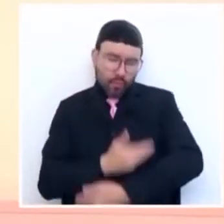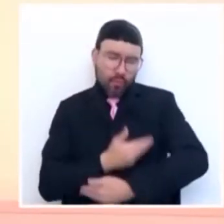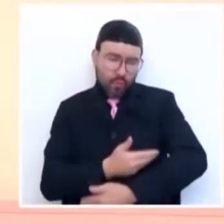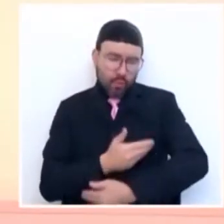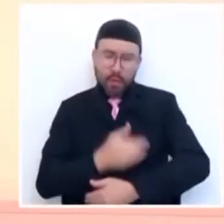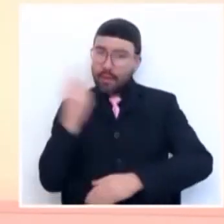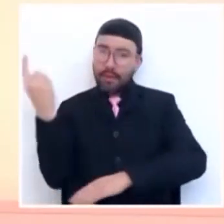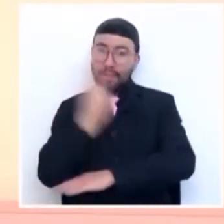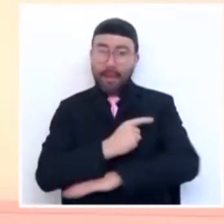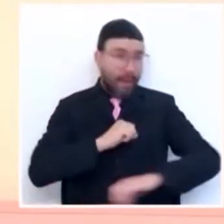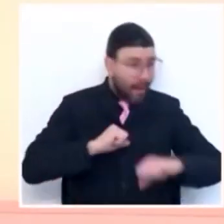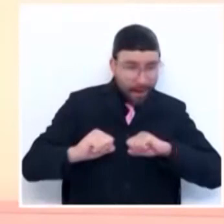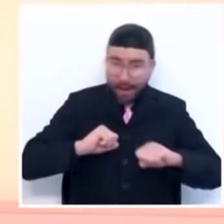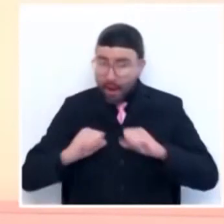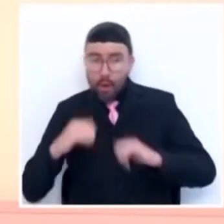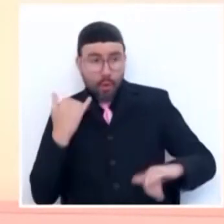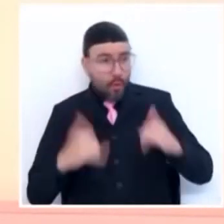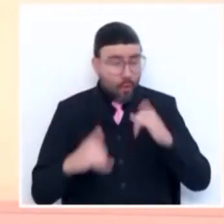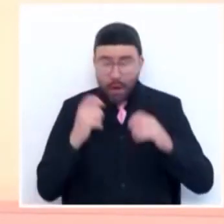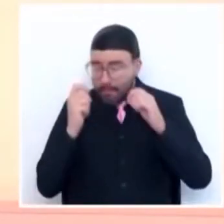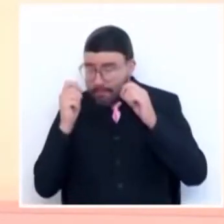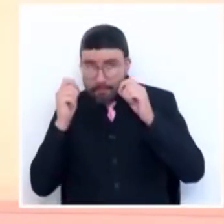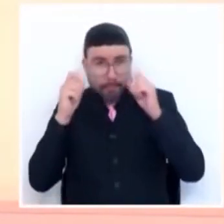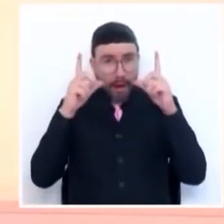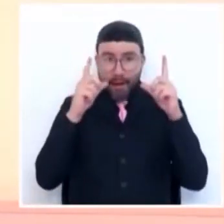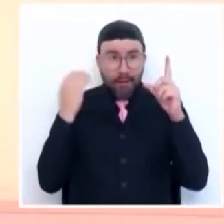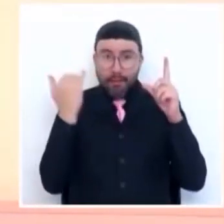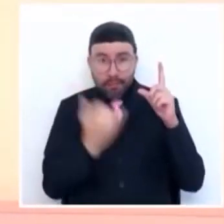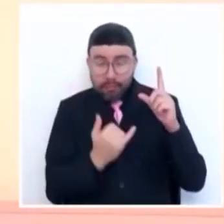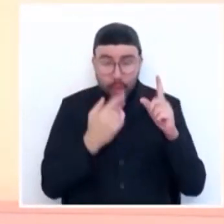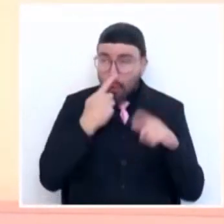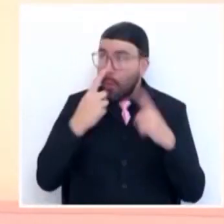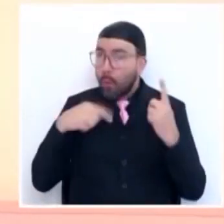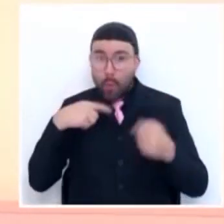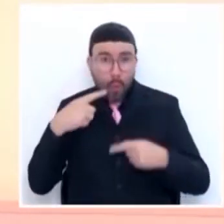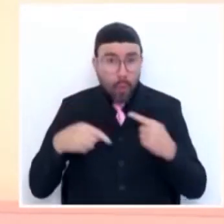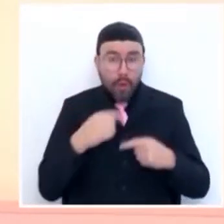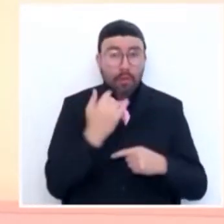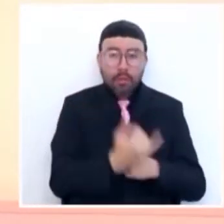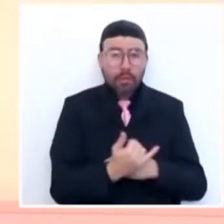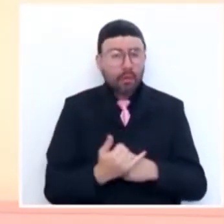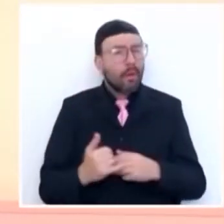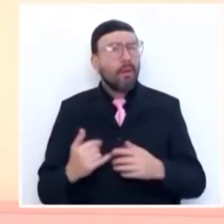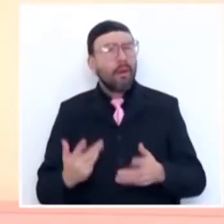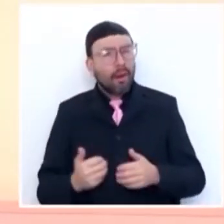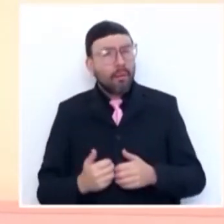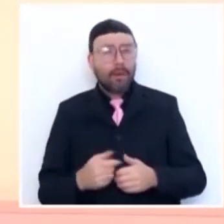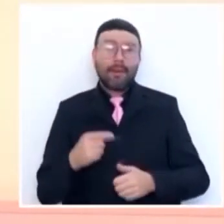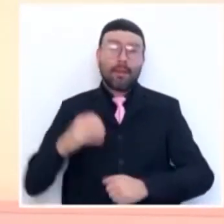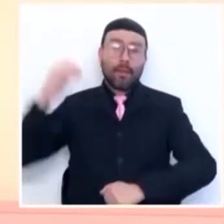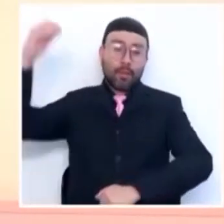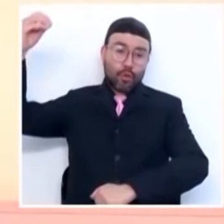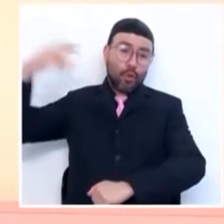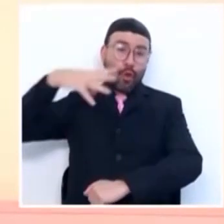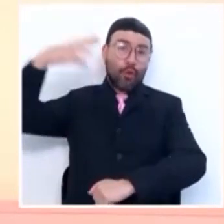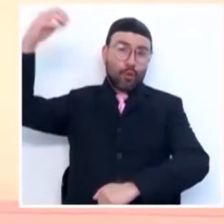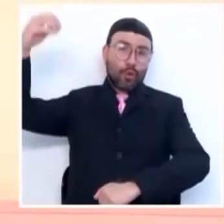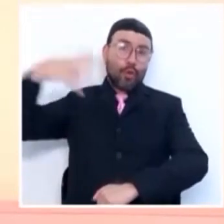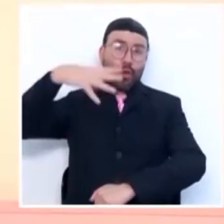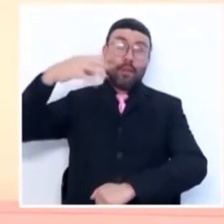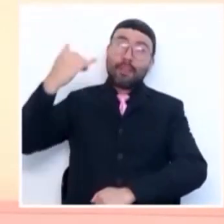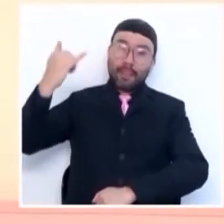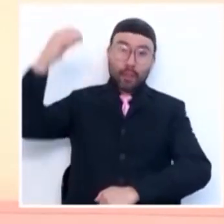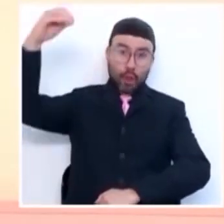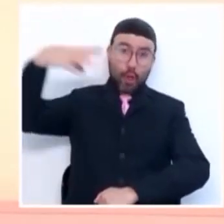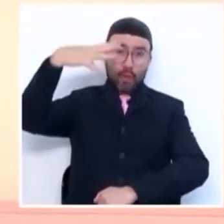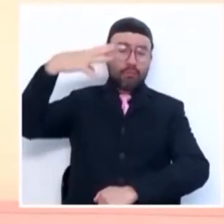esté activo, jugando, despierto, explorando, mientras más la soleamos, más rápidamente él